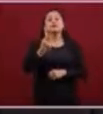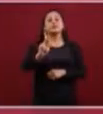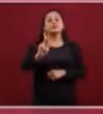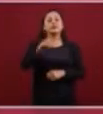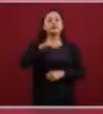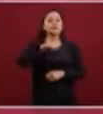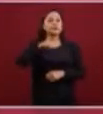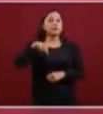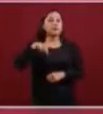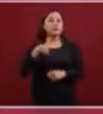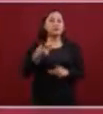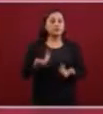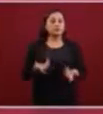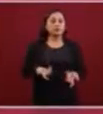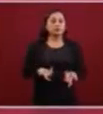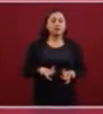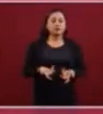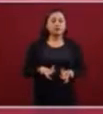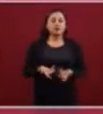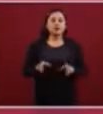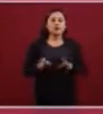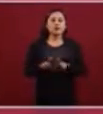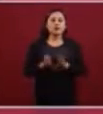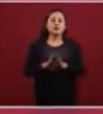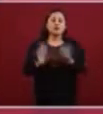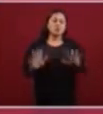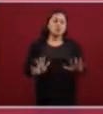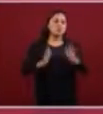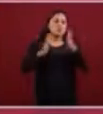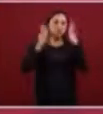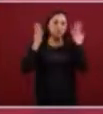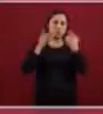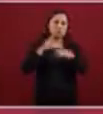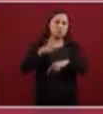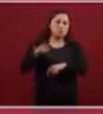podemos a la primera